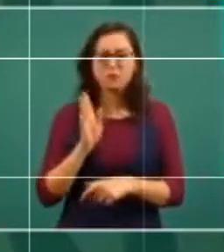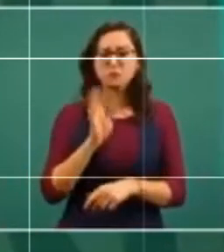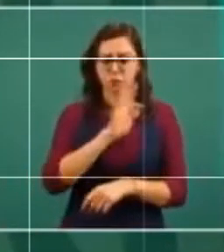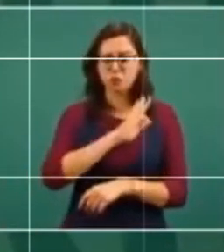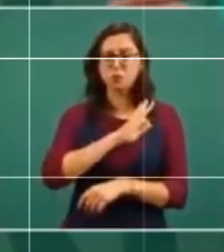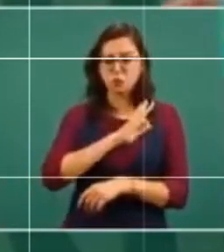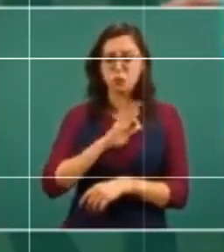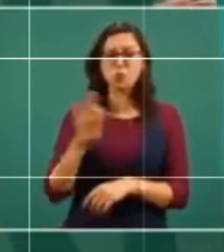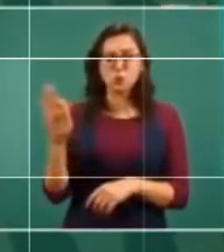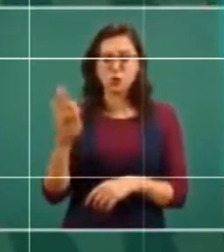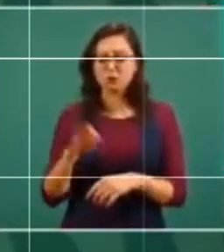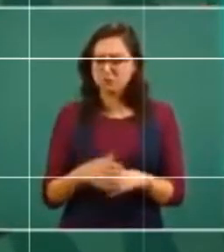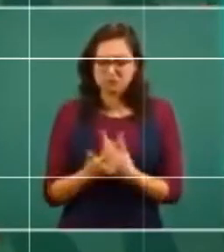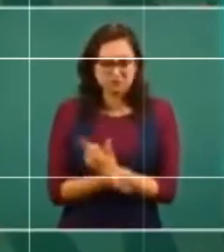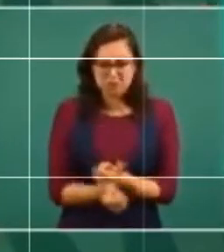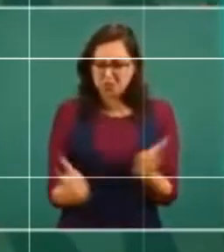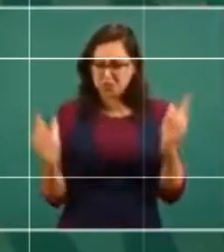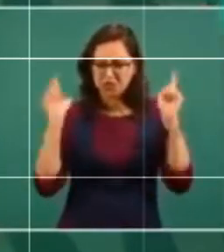por quien lo desee.